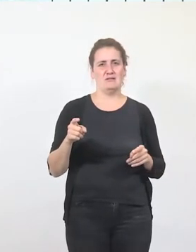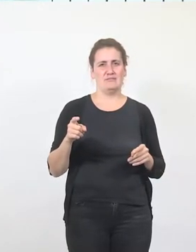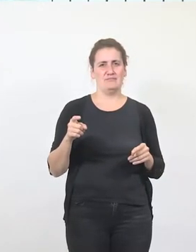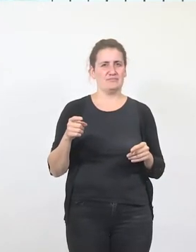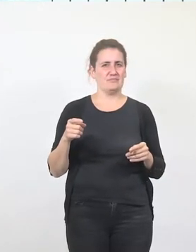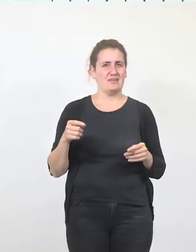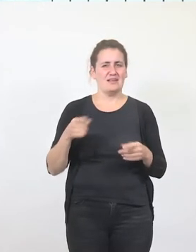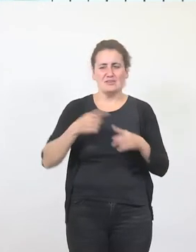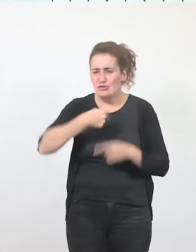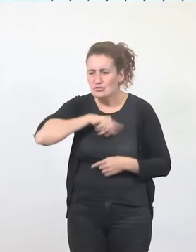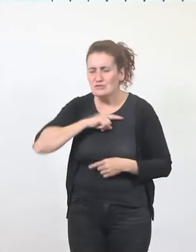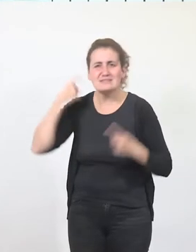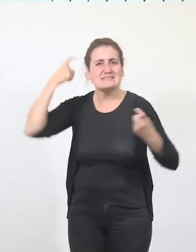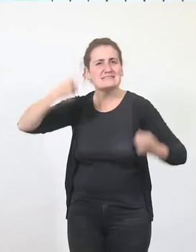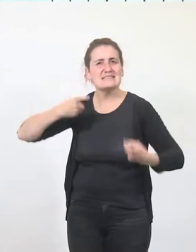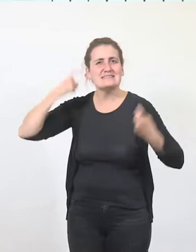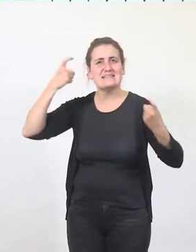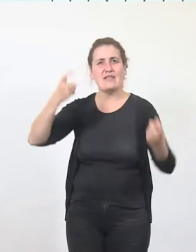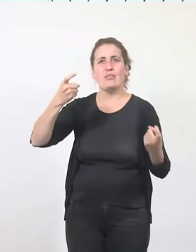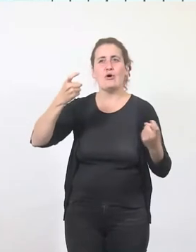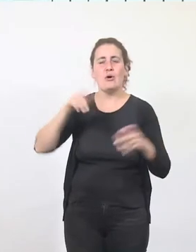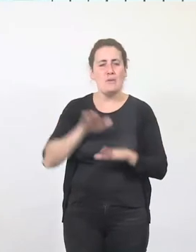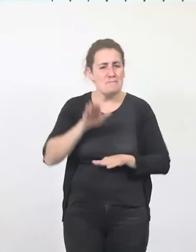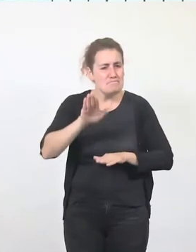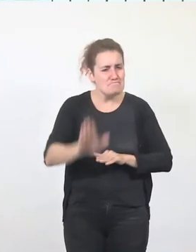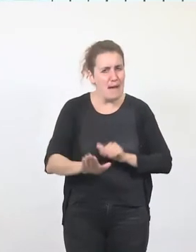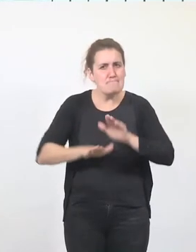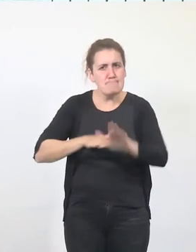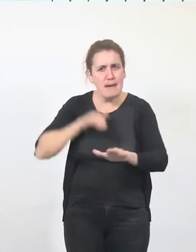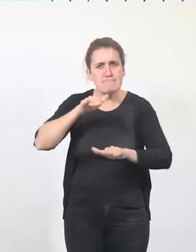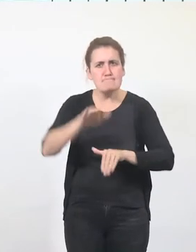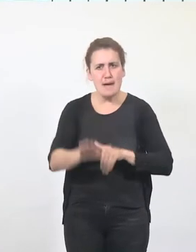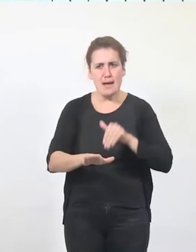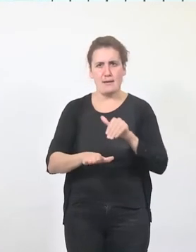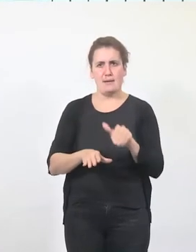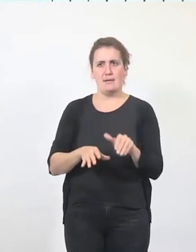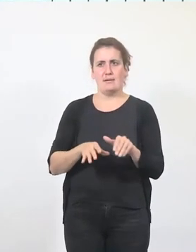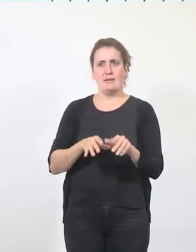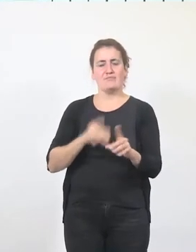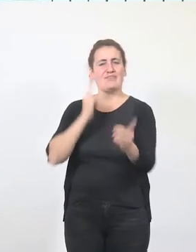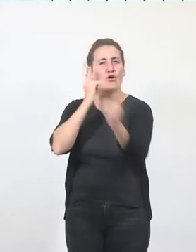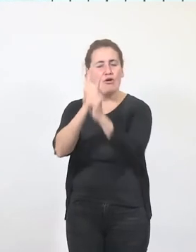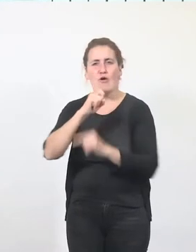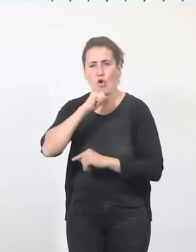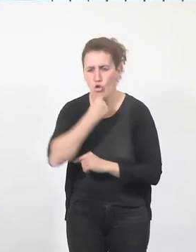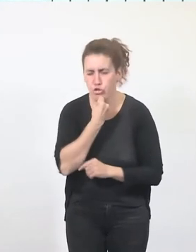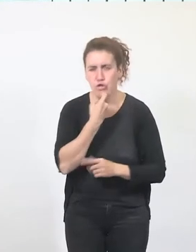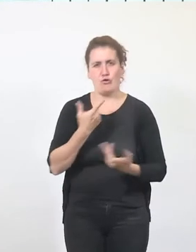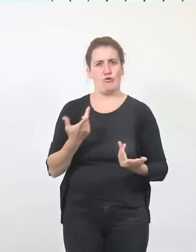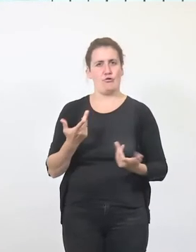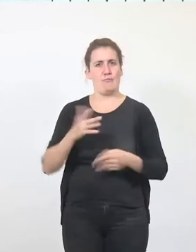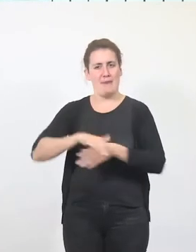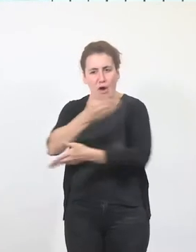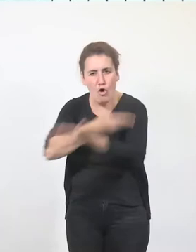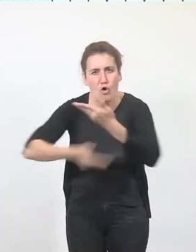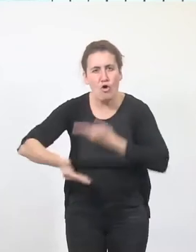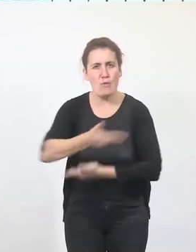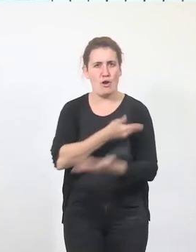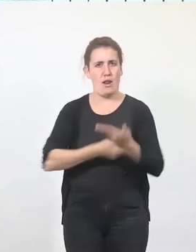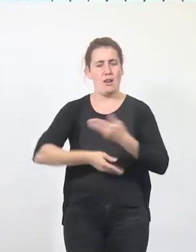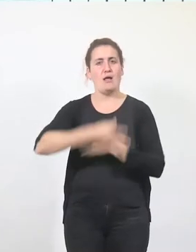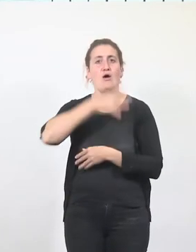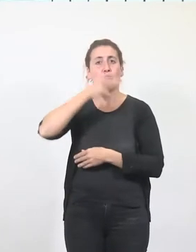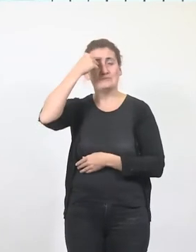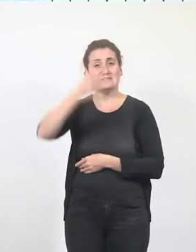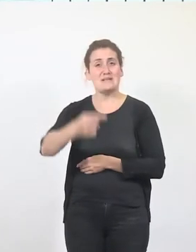de estamos intentando conseguir pasos para afrontar el odio y para colaborar entre todos,